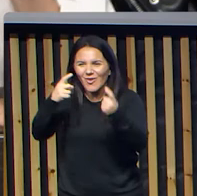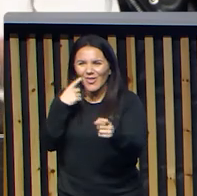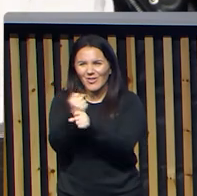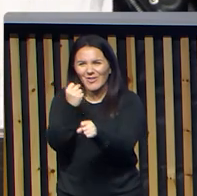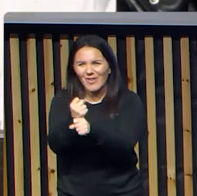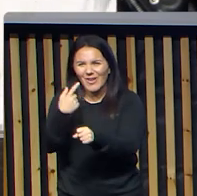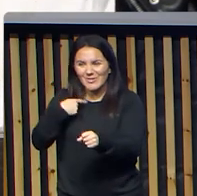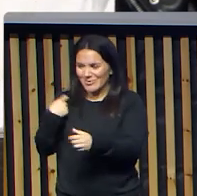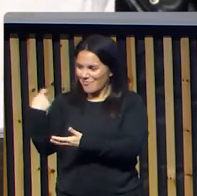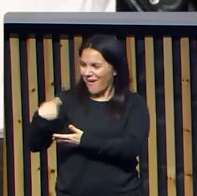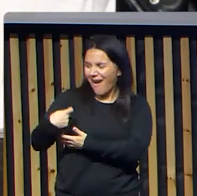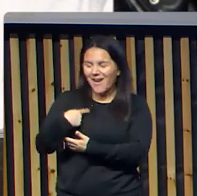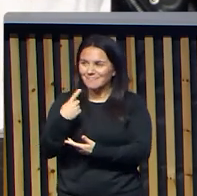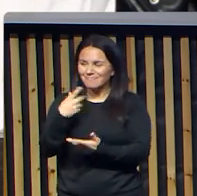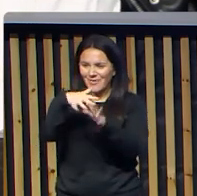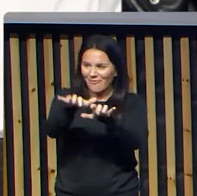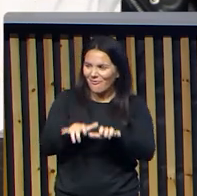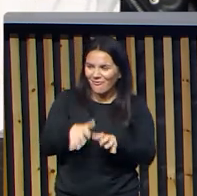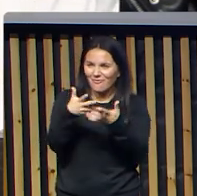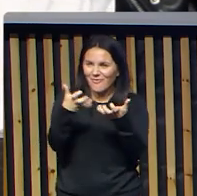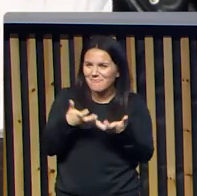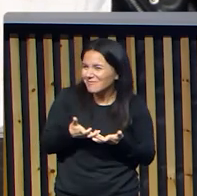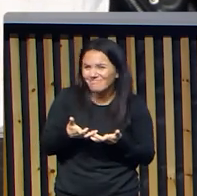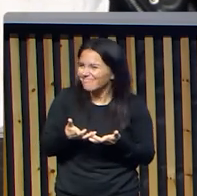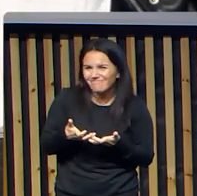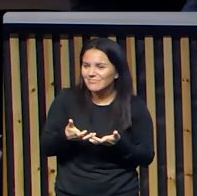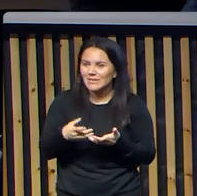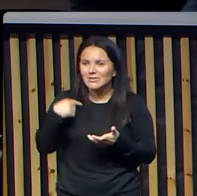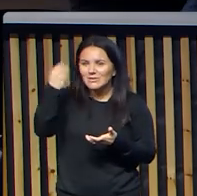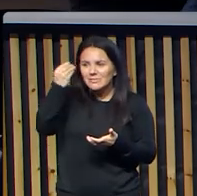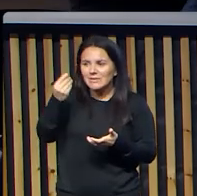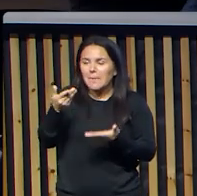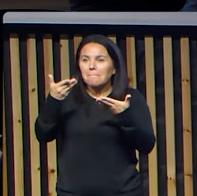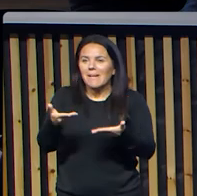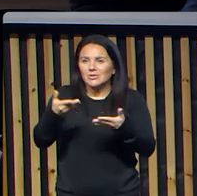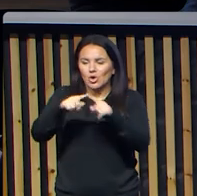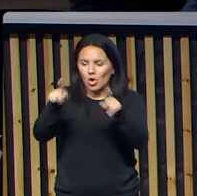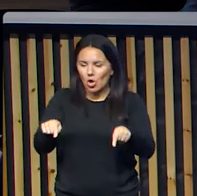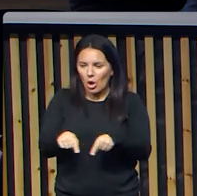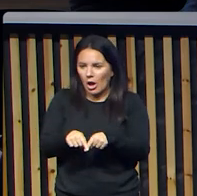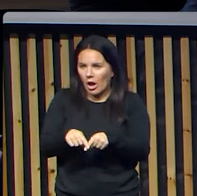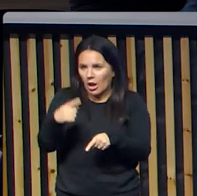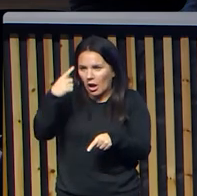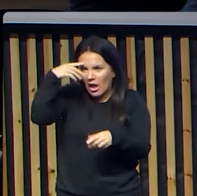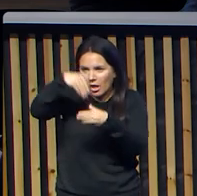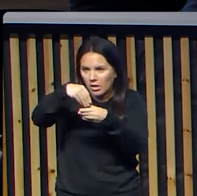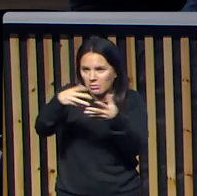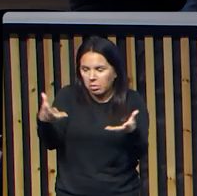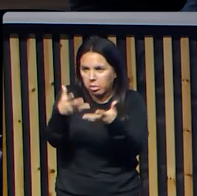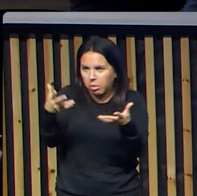peso aunque sea de manera inconsciente a palabra Exacto alguna cuestión más